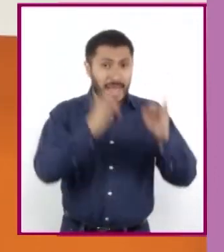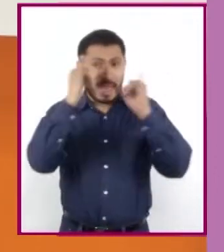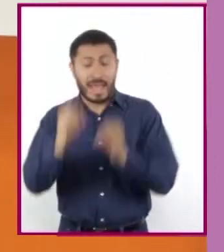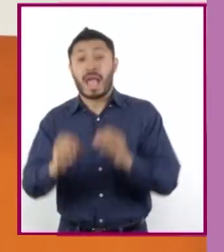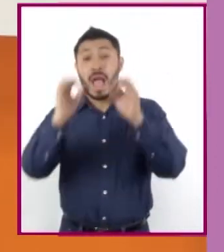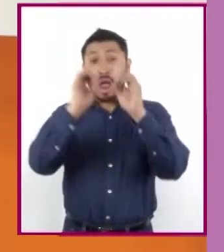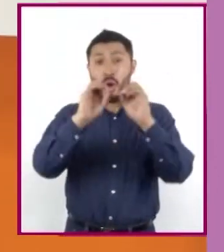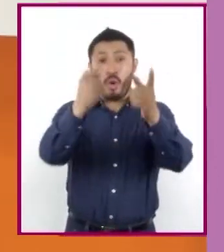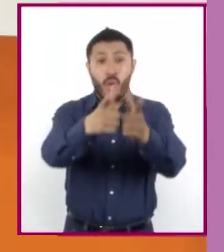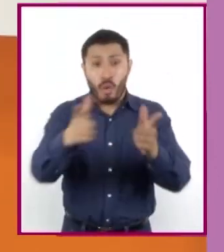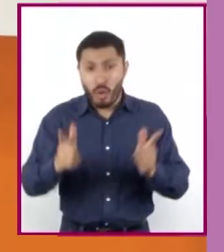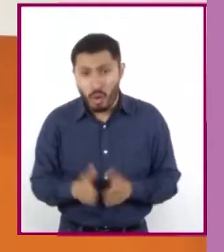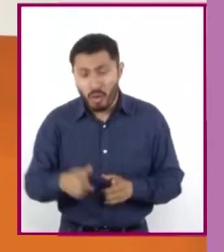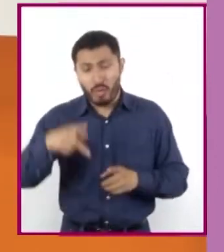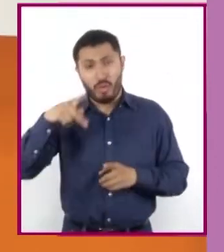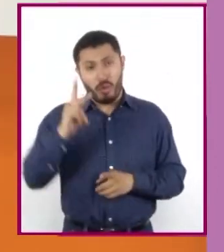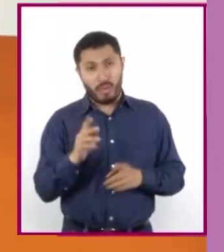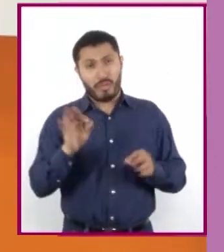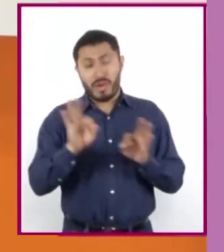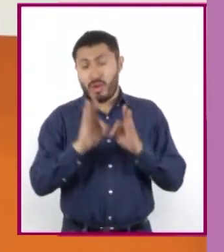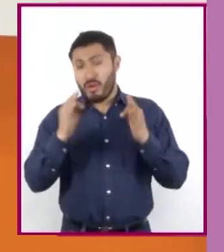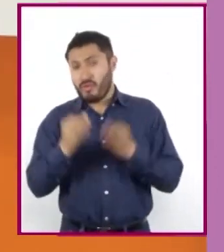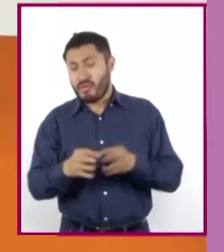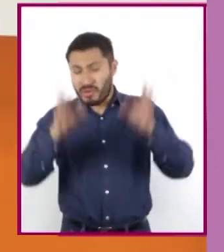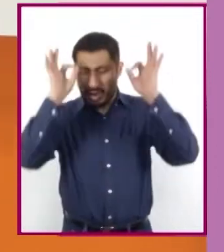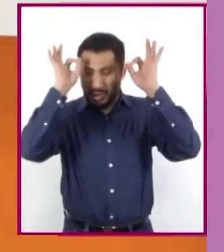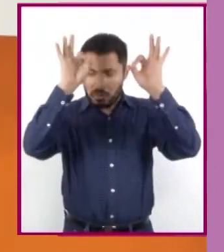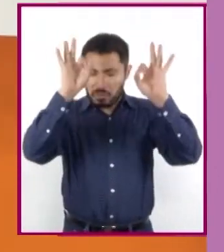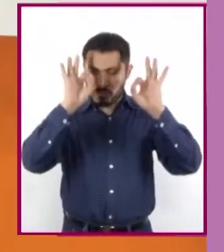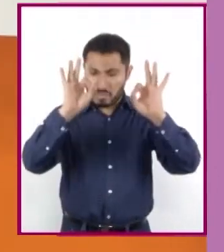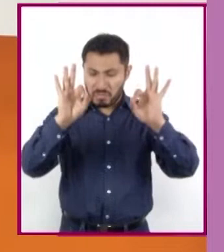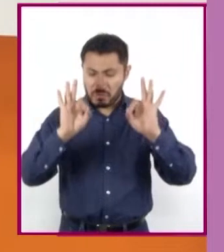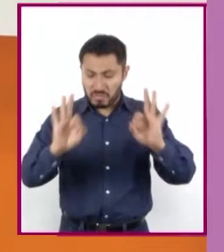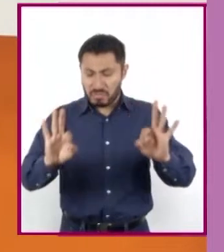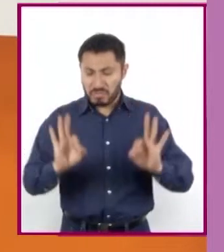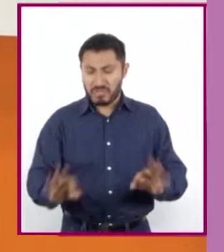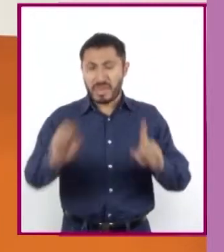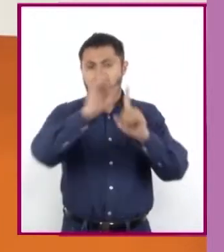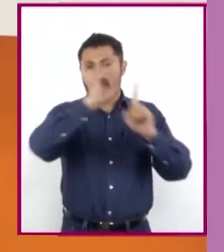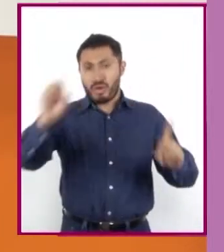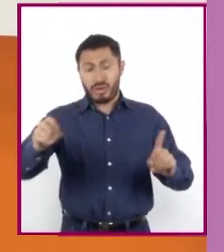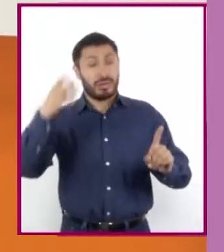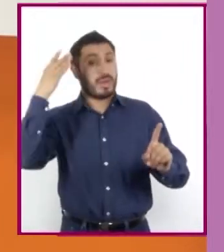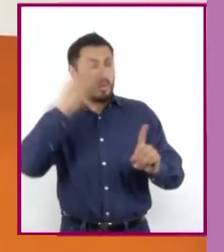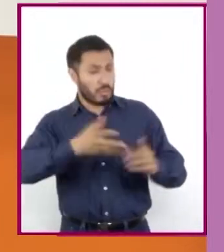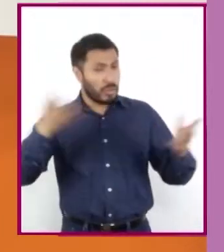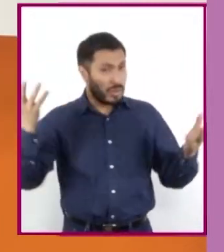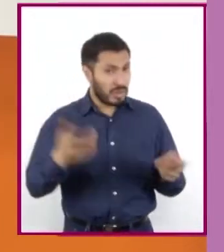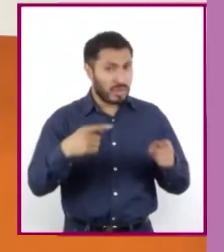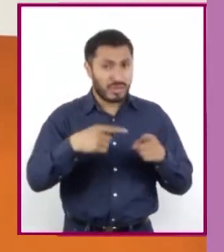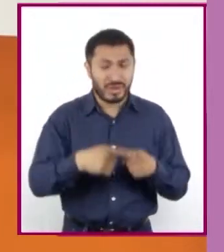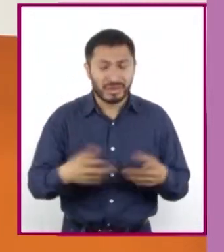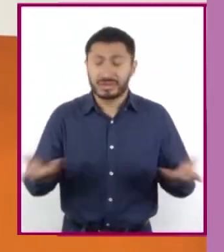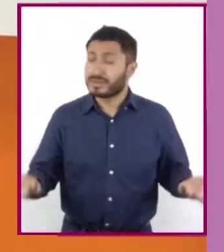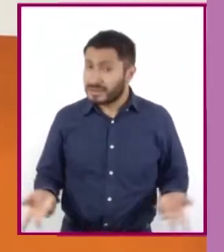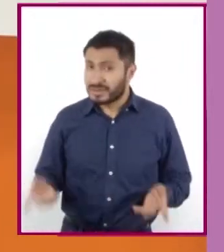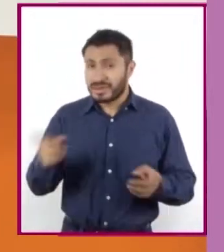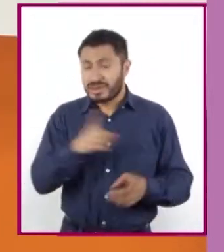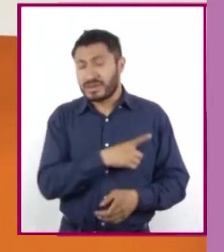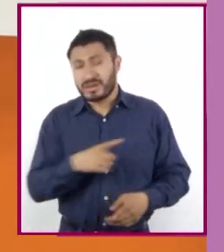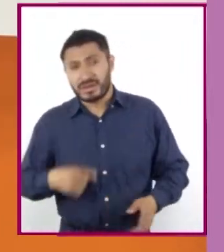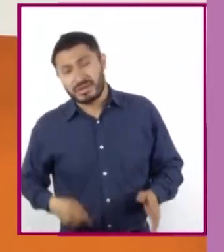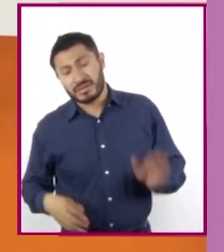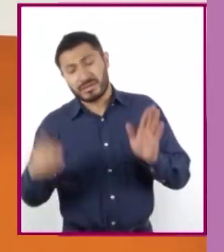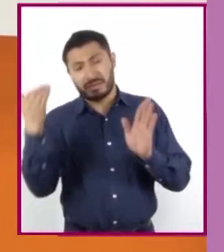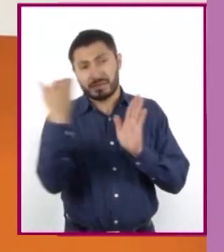pero apegados a un proceso metodológico. Para que esta tarea se lleve a cabo, se deben seguir una serie